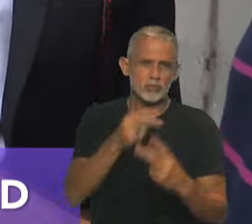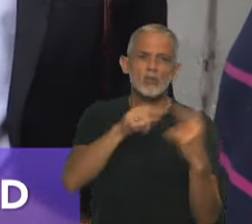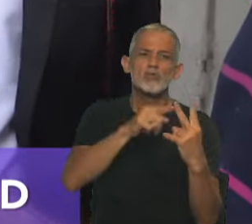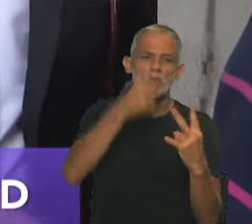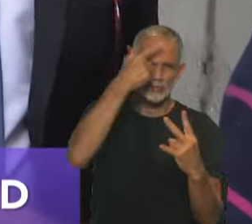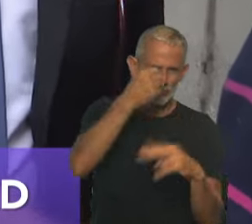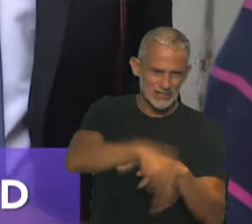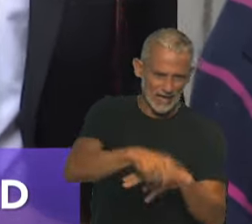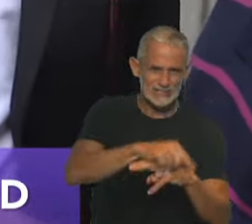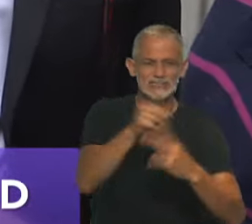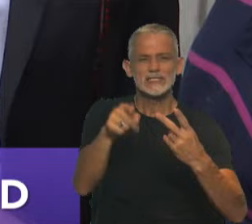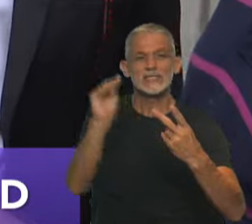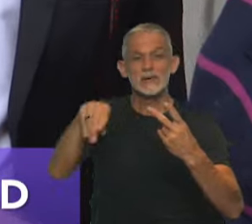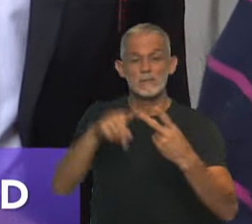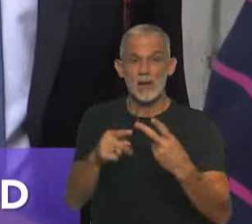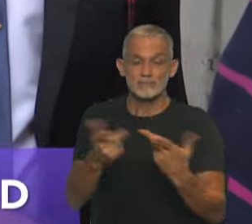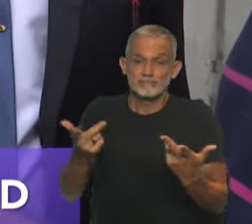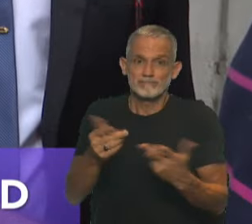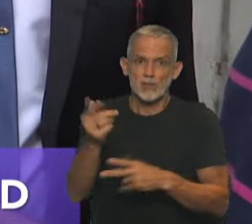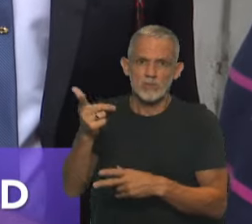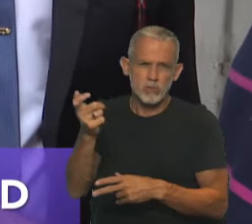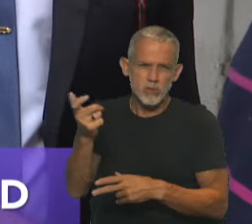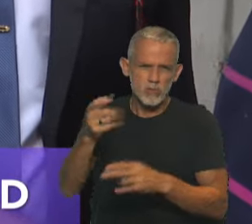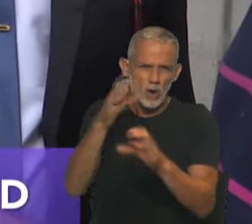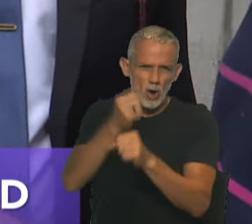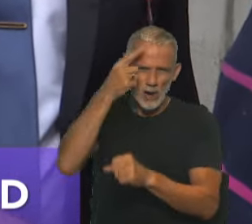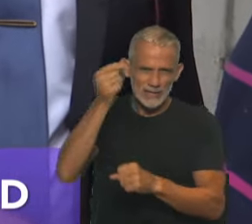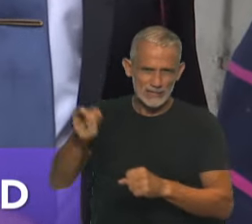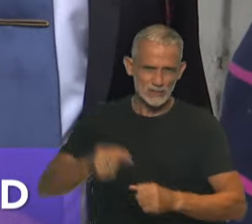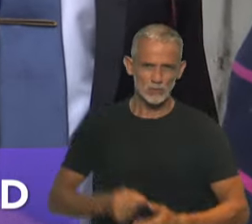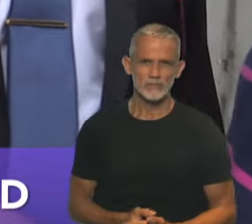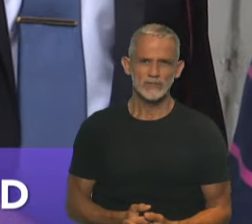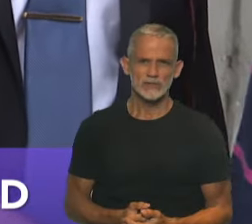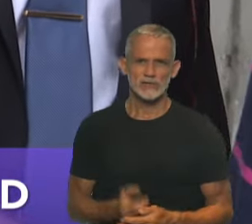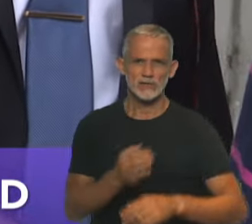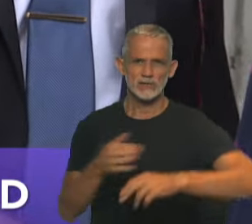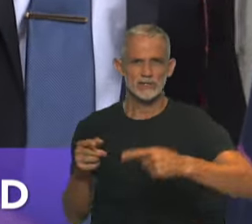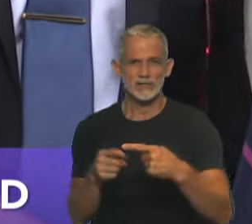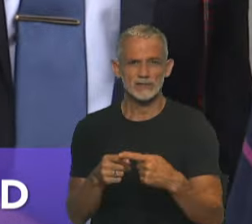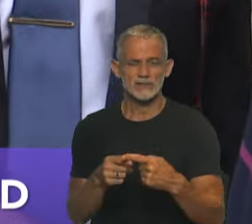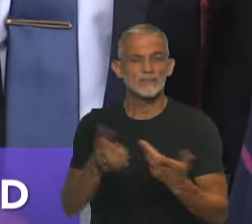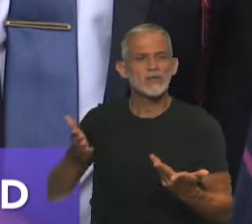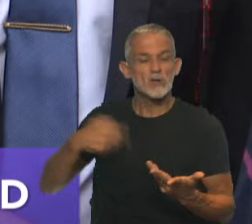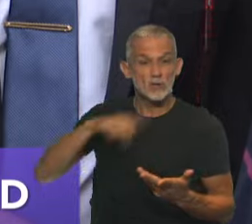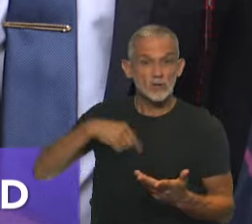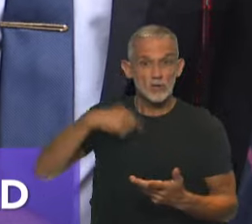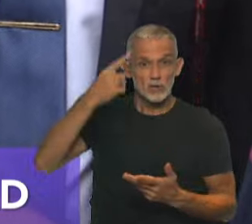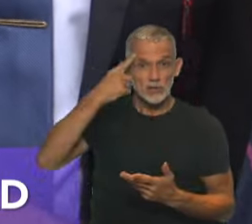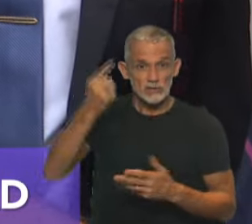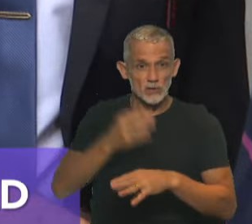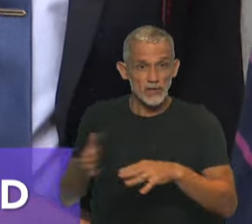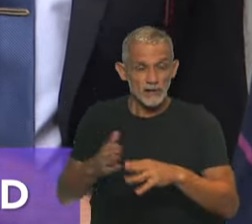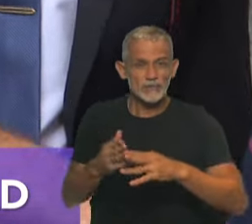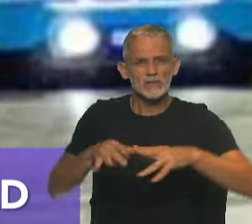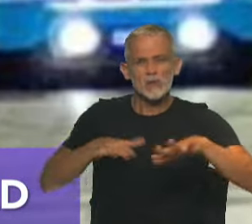taxistas y que bueno han tiroteado el colectivo eh lo que nosotros sí definimos es que estos son